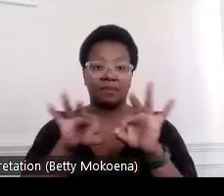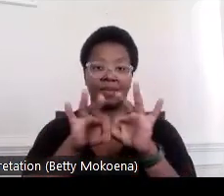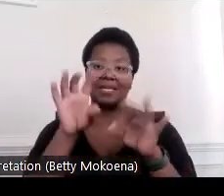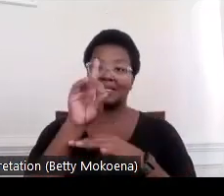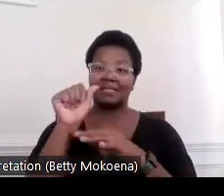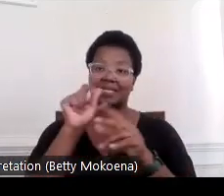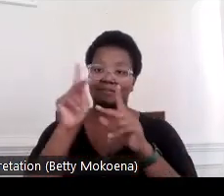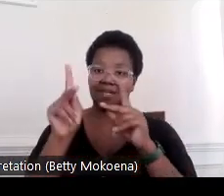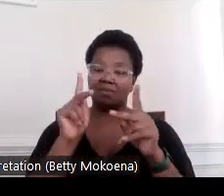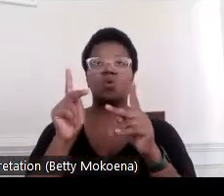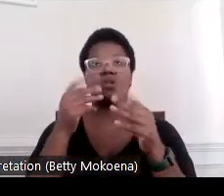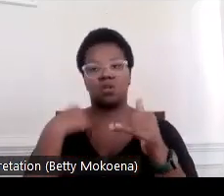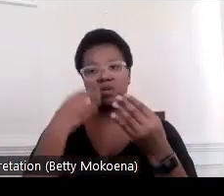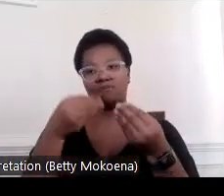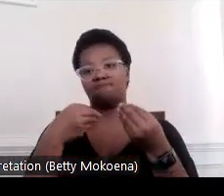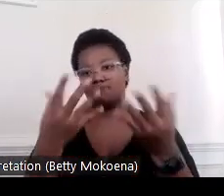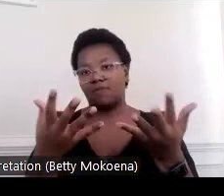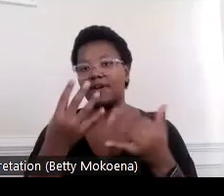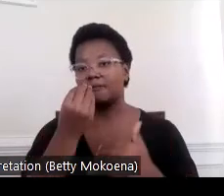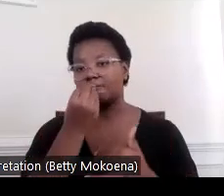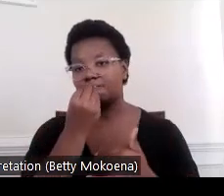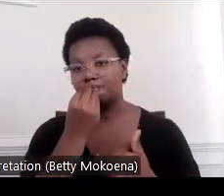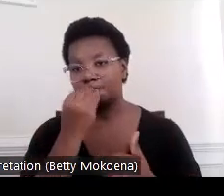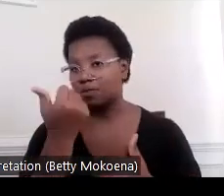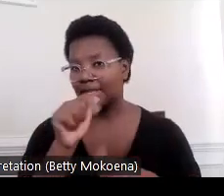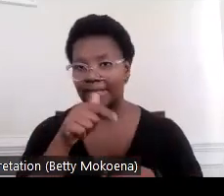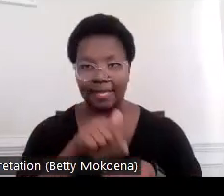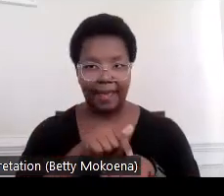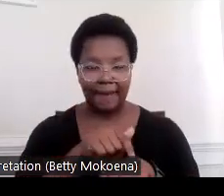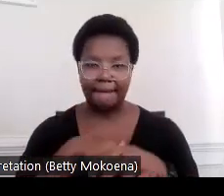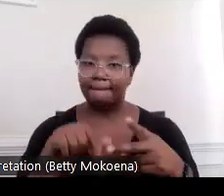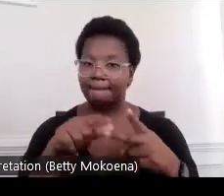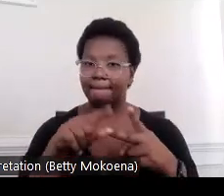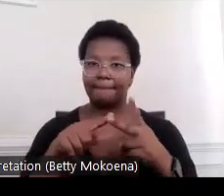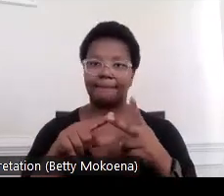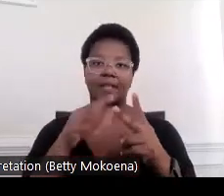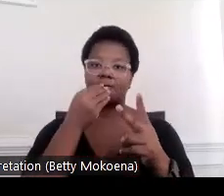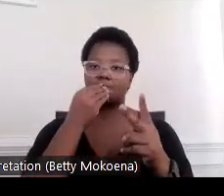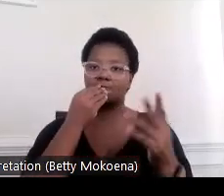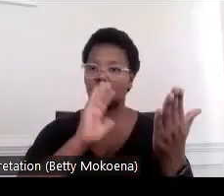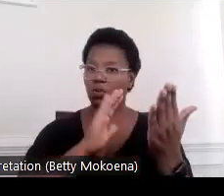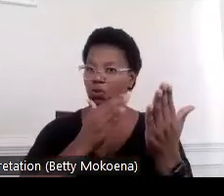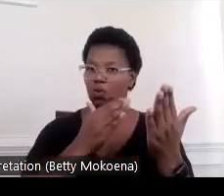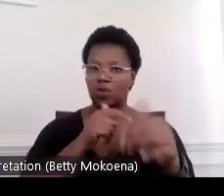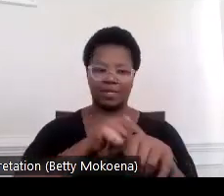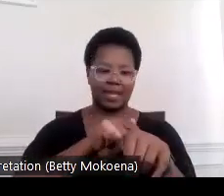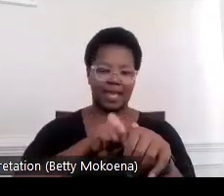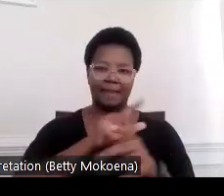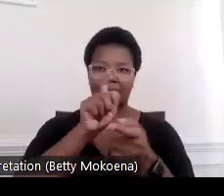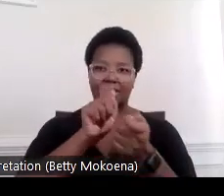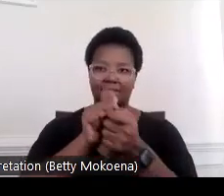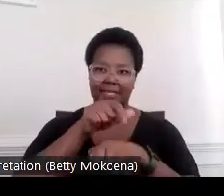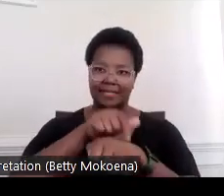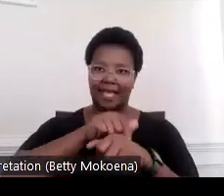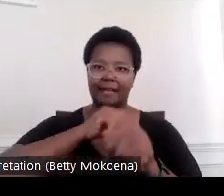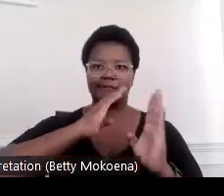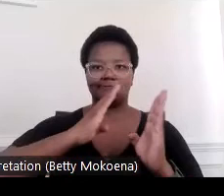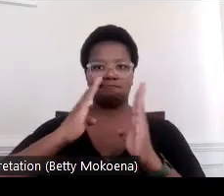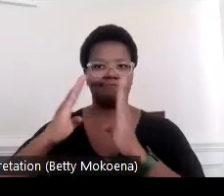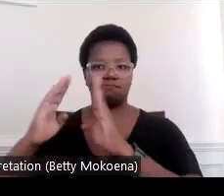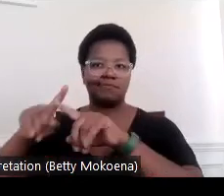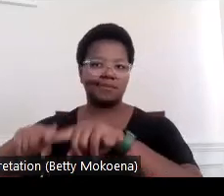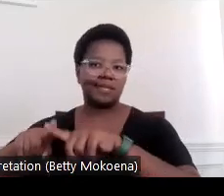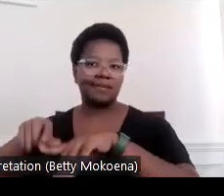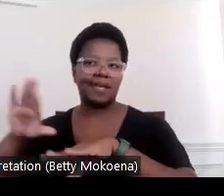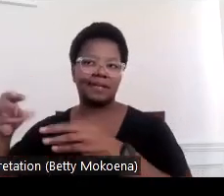y personas sin hogar o personas con discapacidad a proveerles a comidas A la hora que quieran como ya